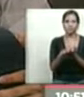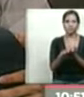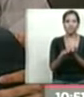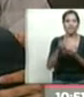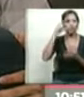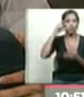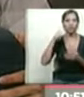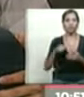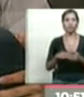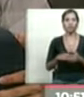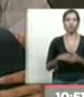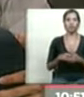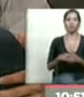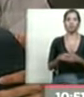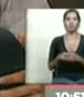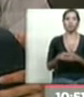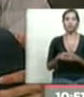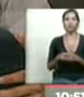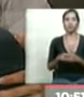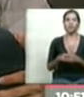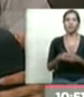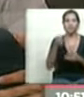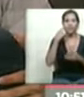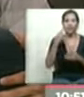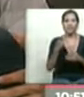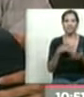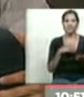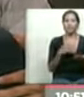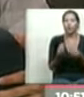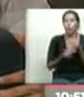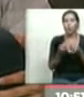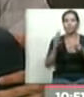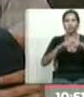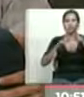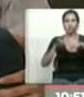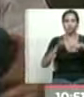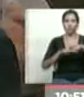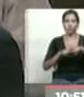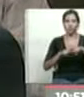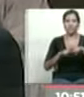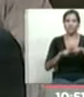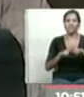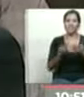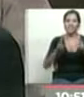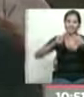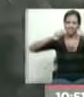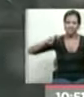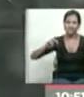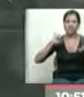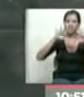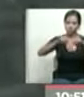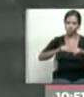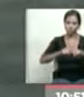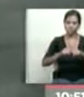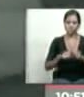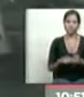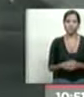días, unas entrevistas que hicieron. Veamos cómo se construye la narrativa de la intervención y ya venimos con más.